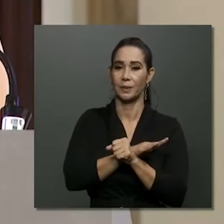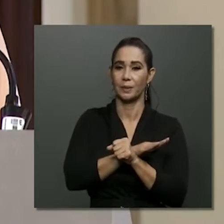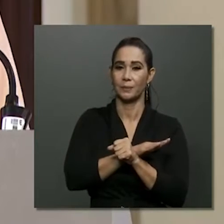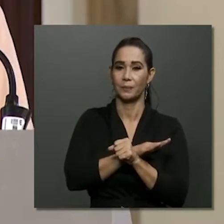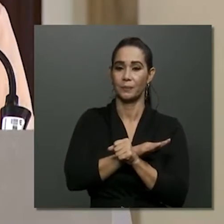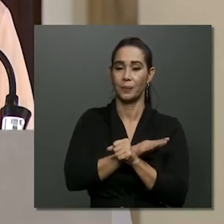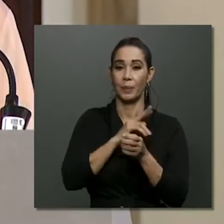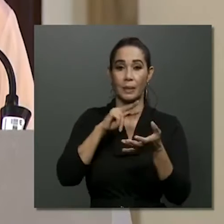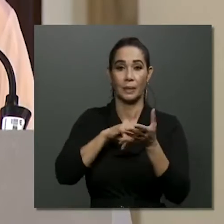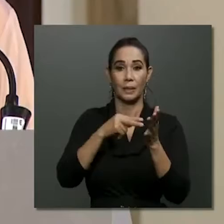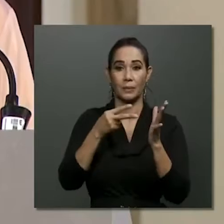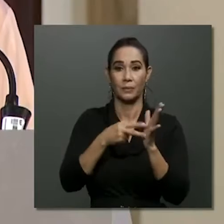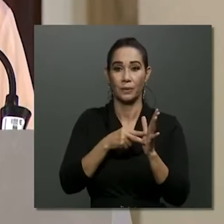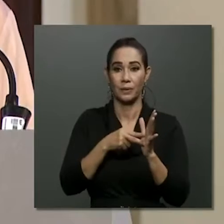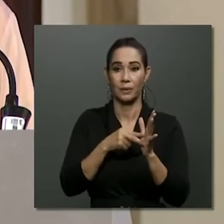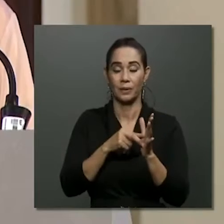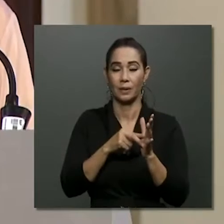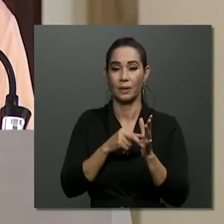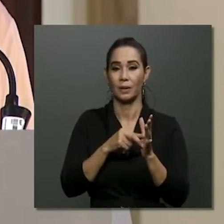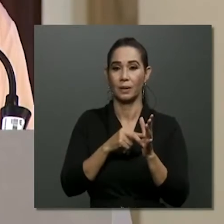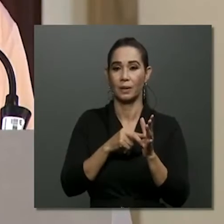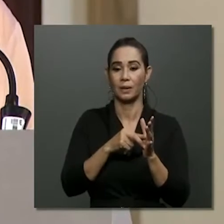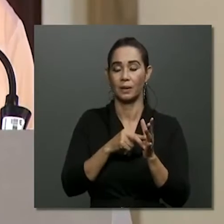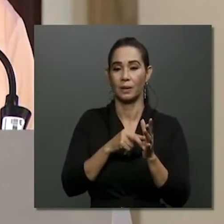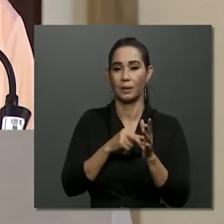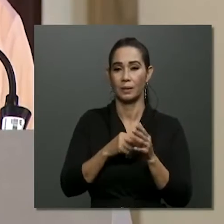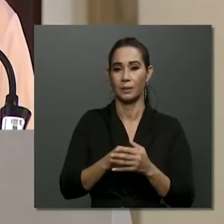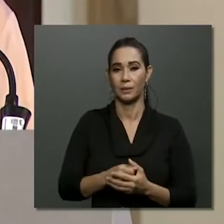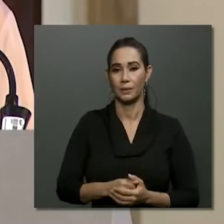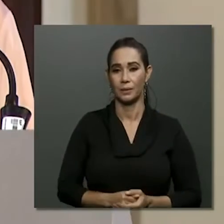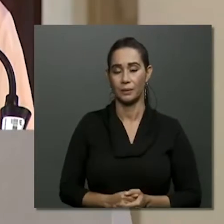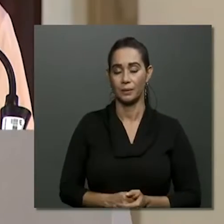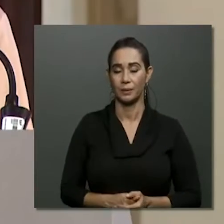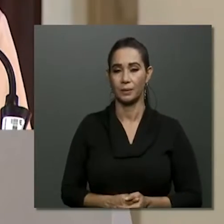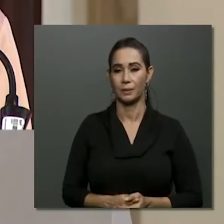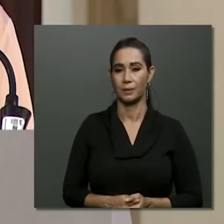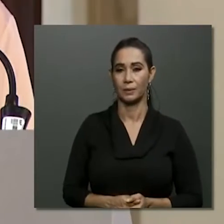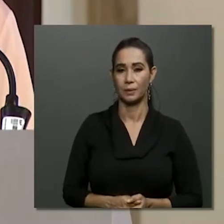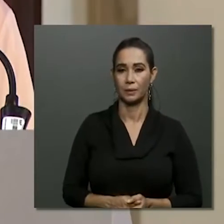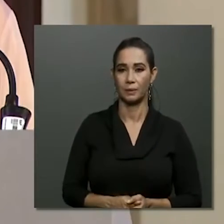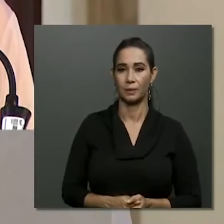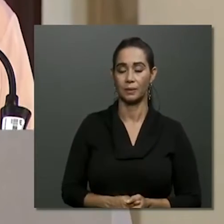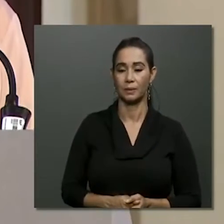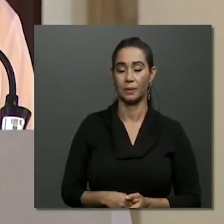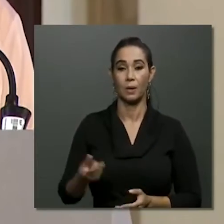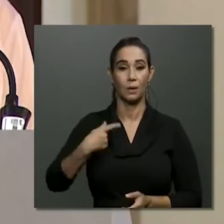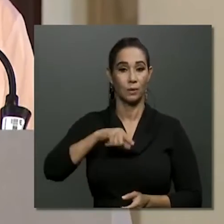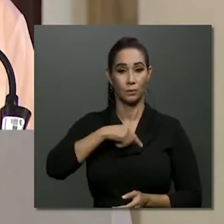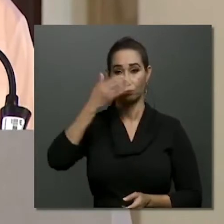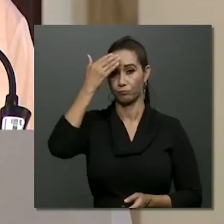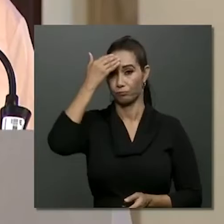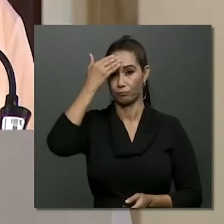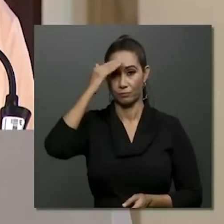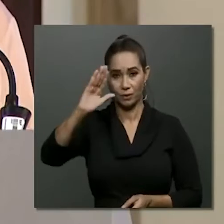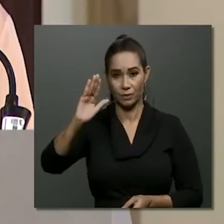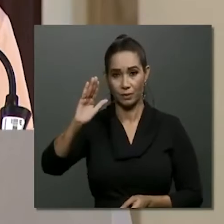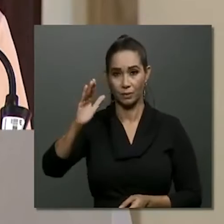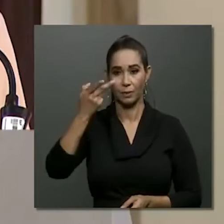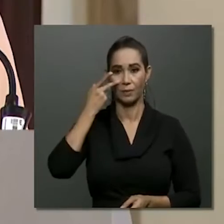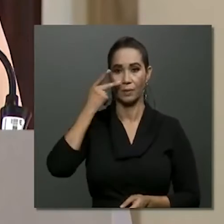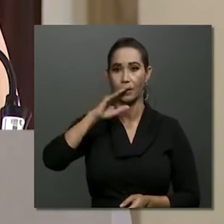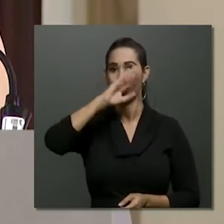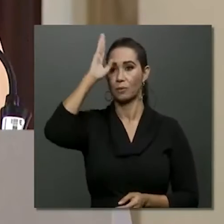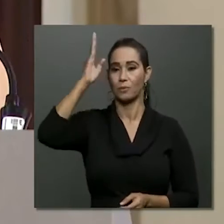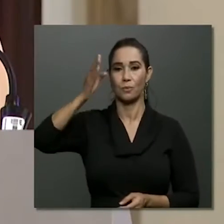Implica el hecho de que al parecer, aunque nosotros no lo sabíamos, nunca